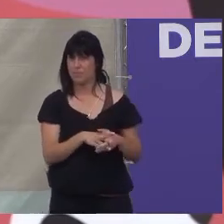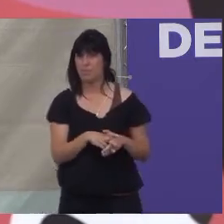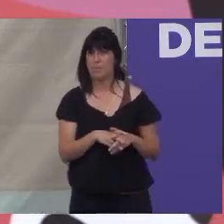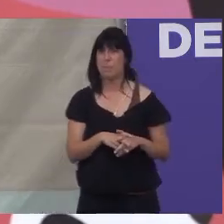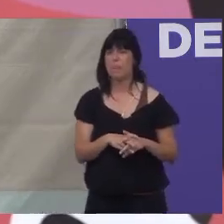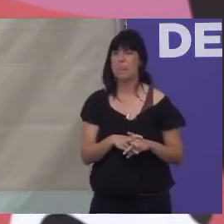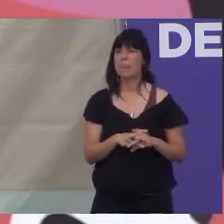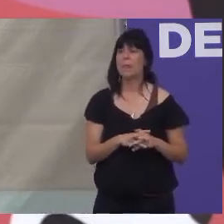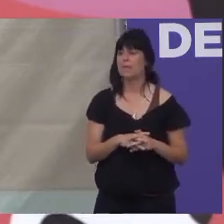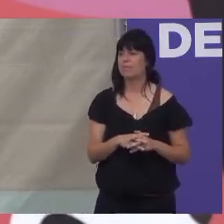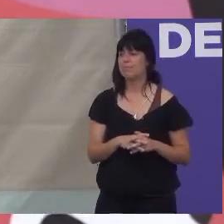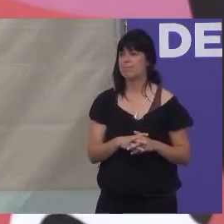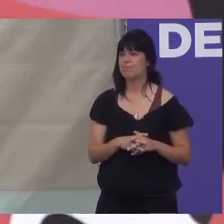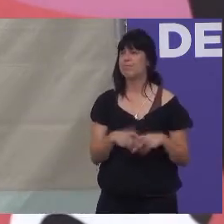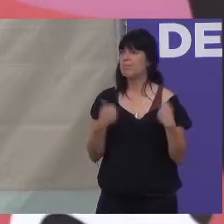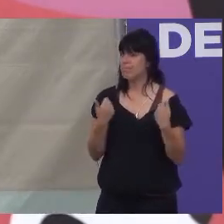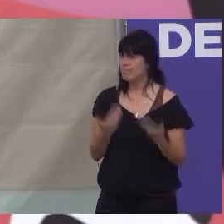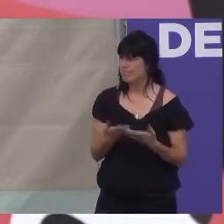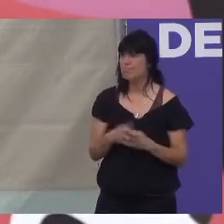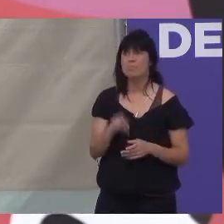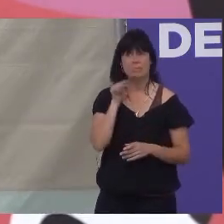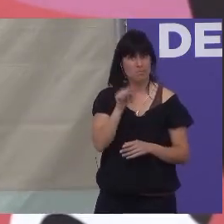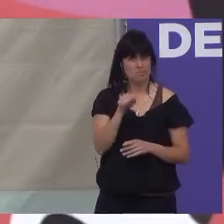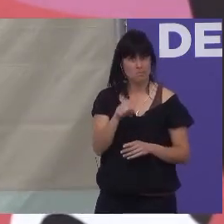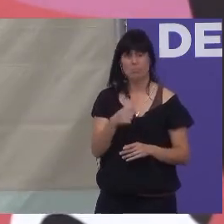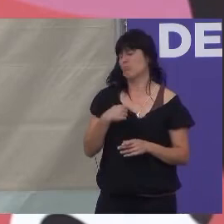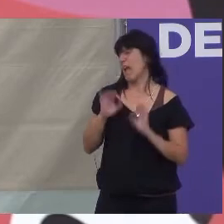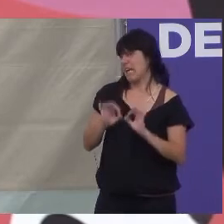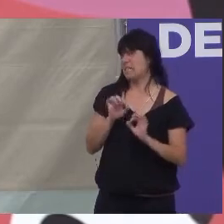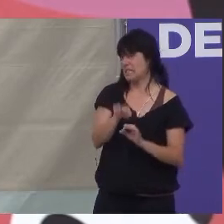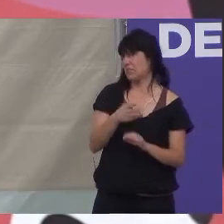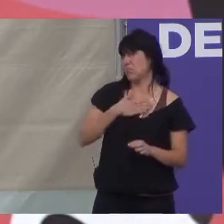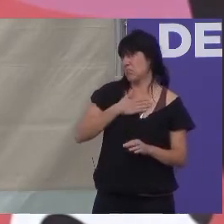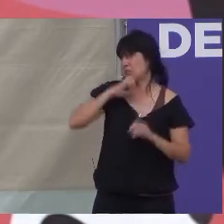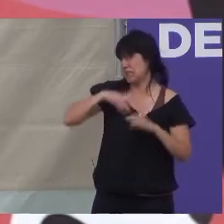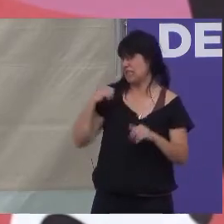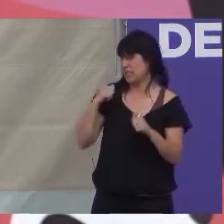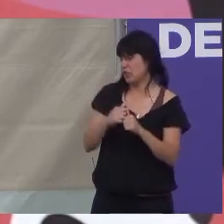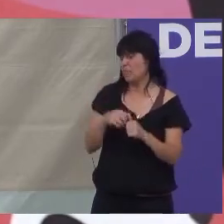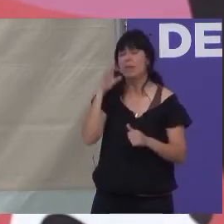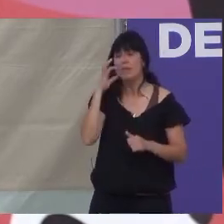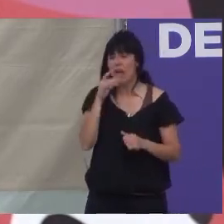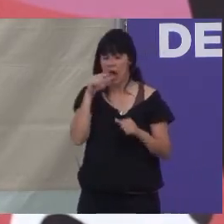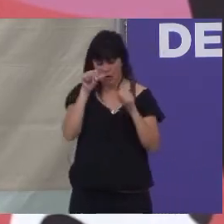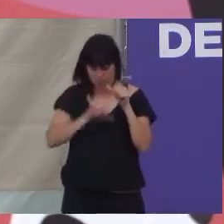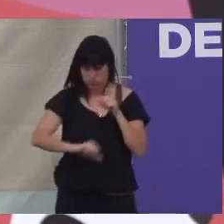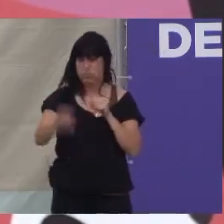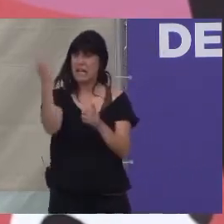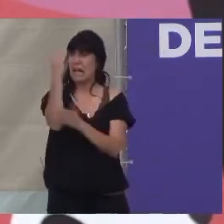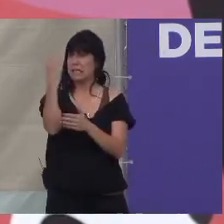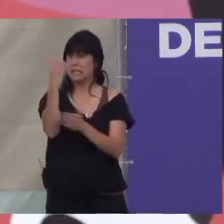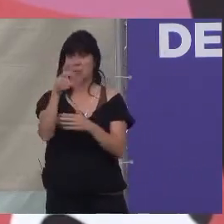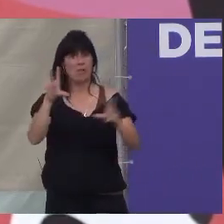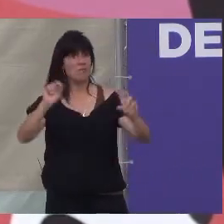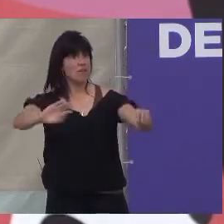Bien, esto es algo de lo que yo soy. A partir de ahora, cuando termine la asamblea,